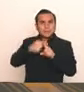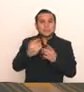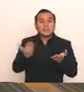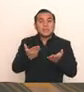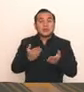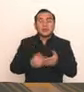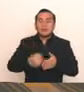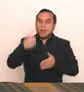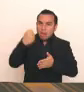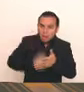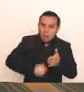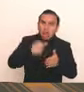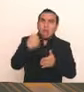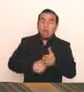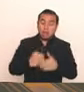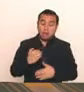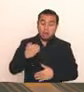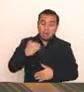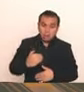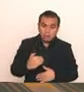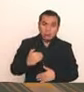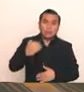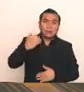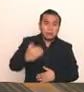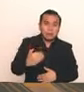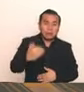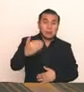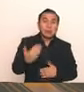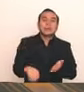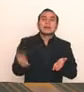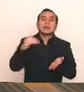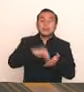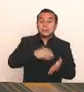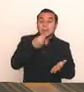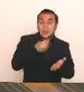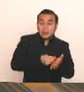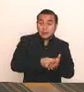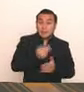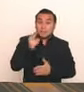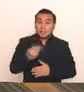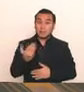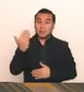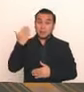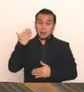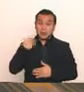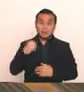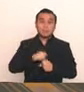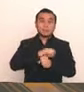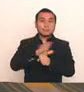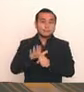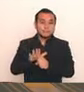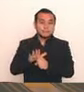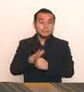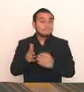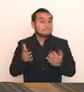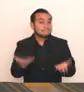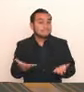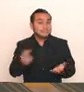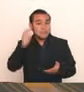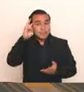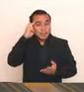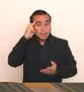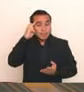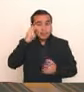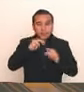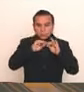recuperación económica años que tardará el mundo en volver a comenzar antes de la pandemia pero esta no es una pandemia